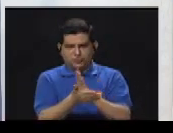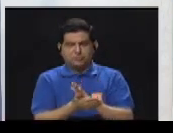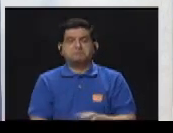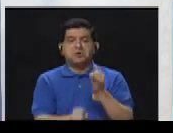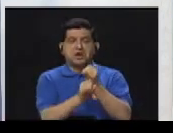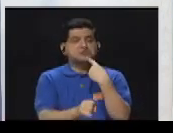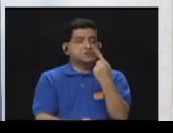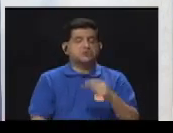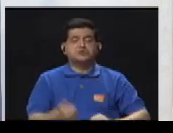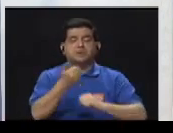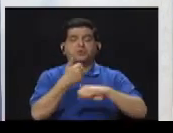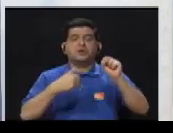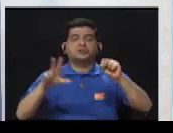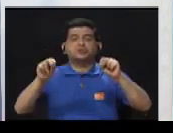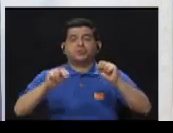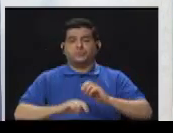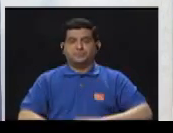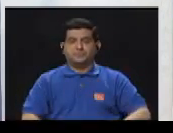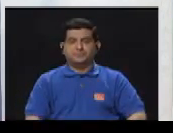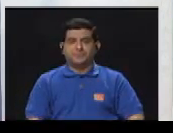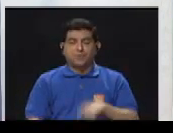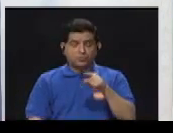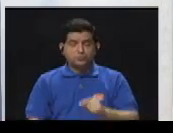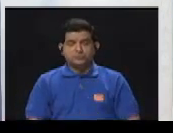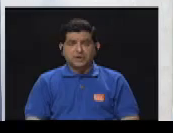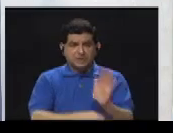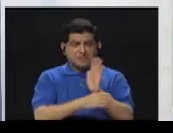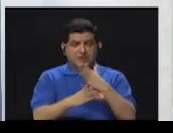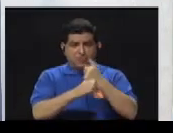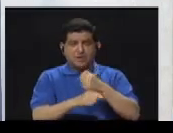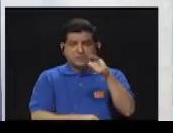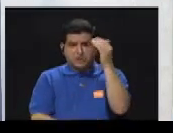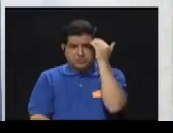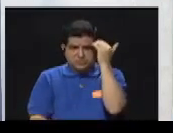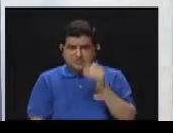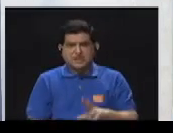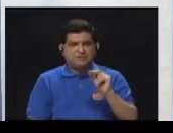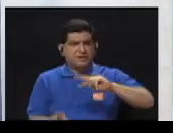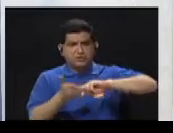y el instituto le dice si lo apoya o no. Entonces usted... hace la película